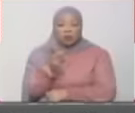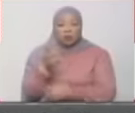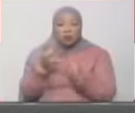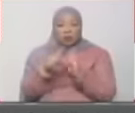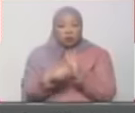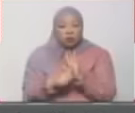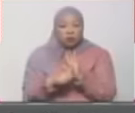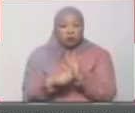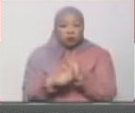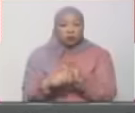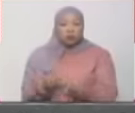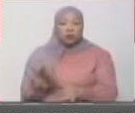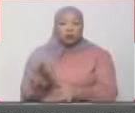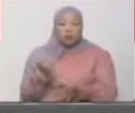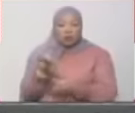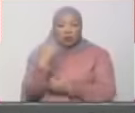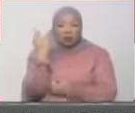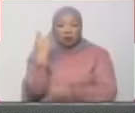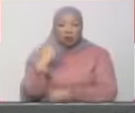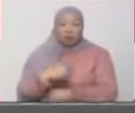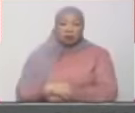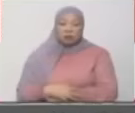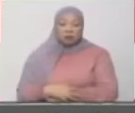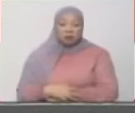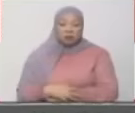corrupción, la traición,